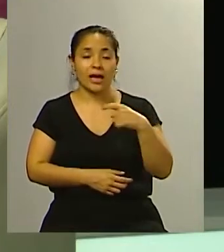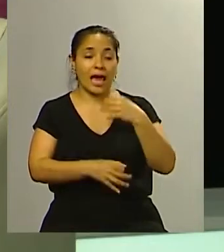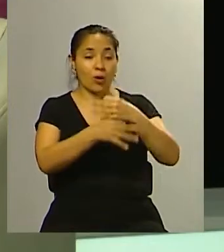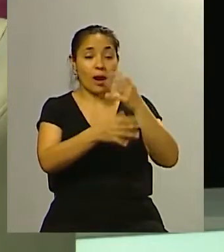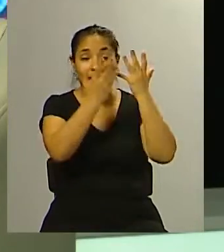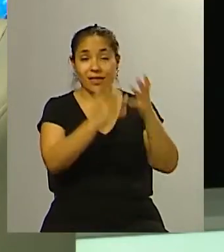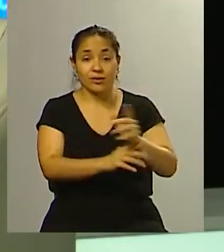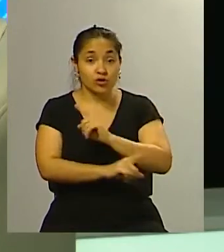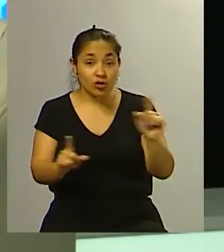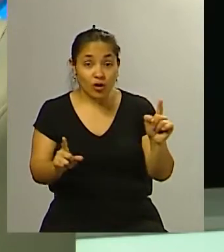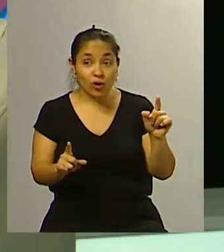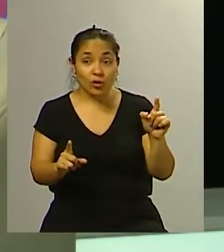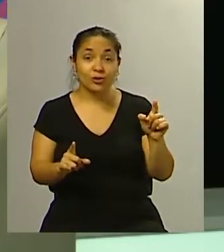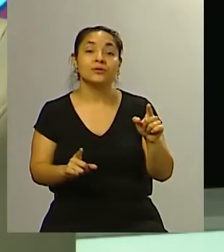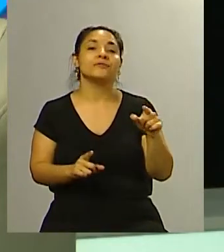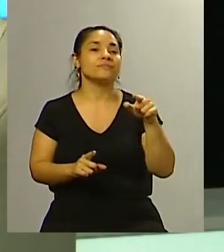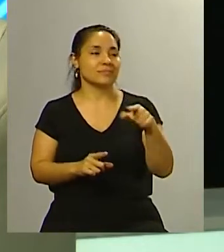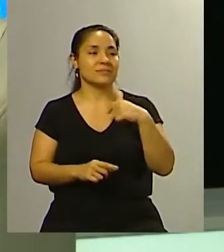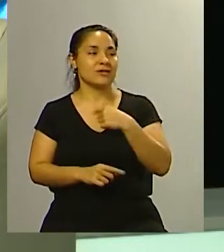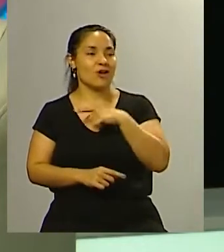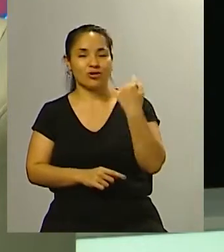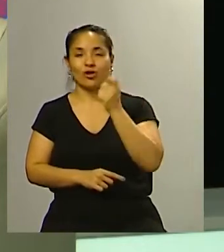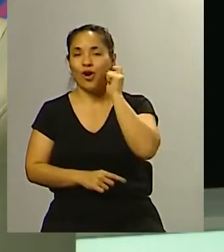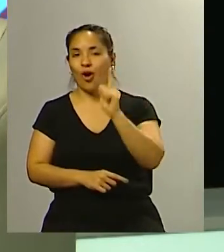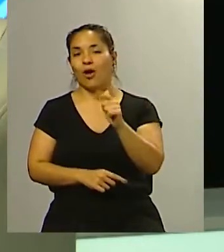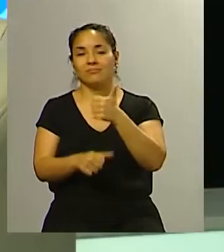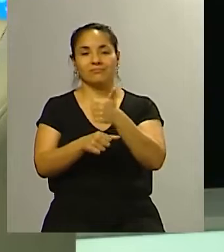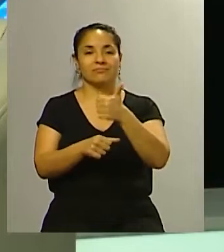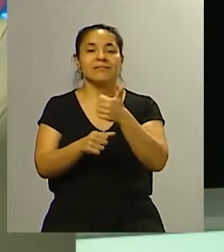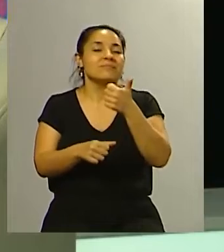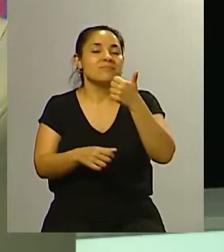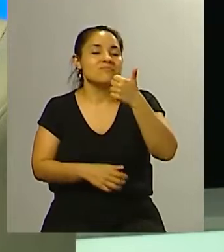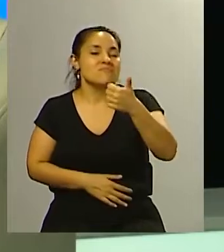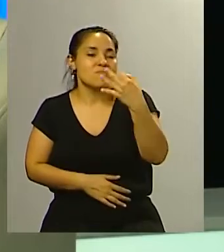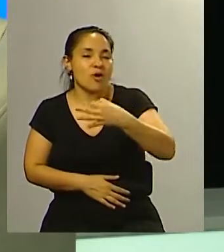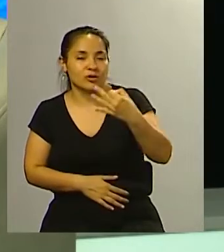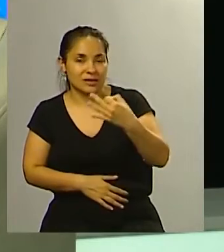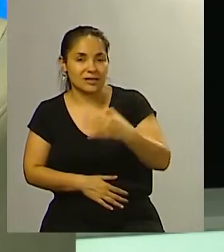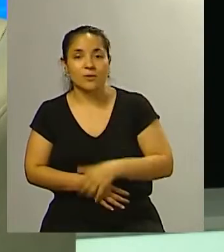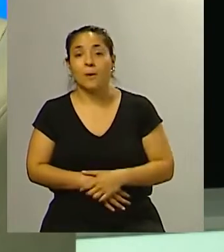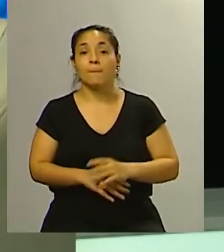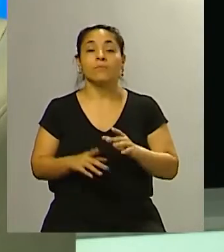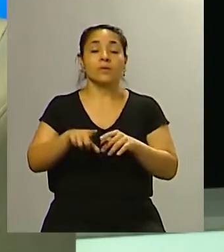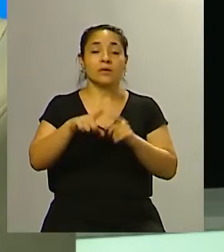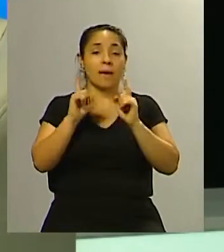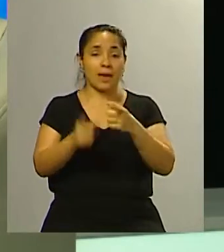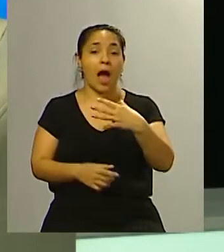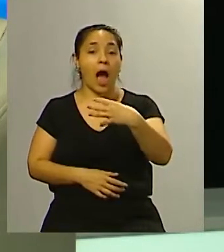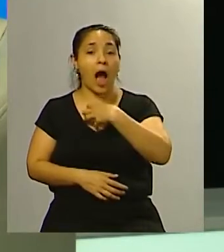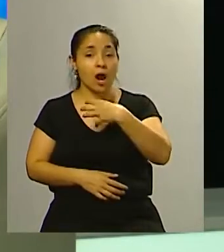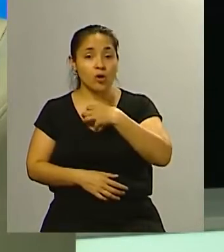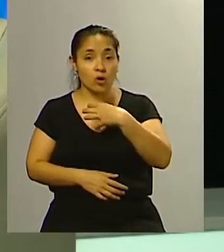escuela, pudimos lograrlo, que no es poco. Después de tener el estudiante, lo